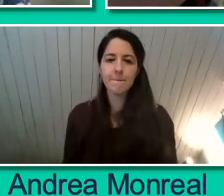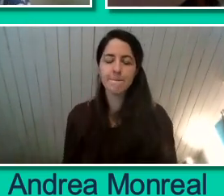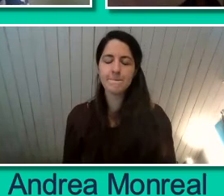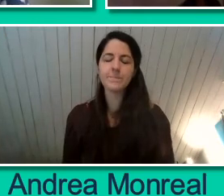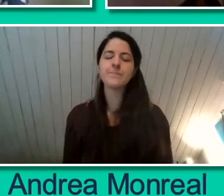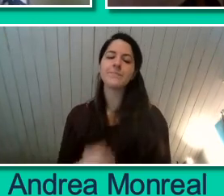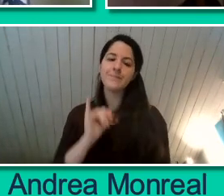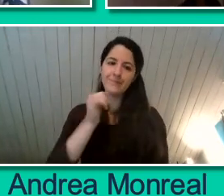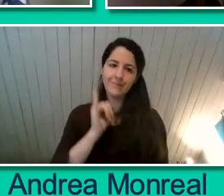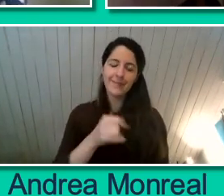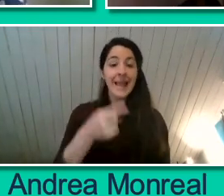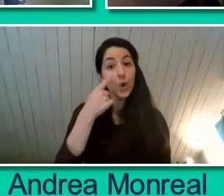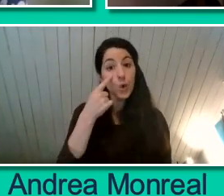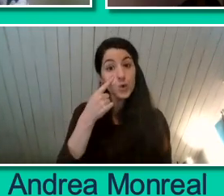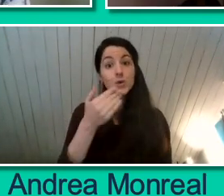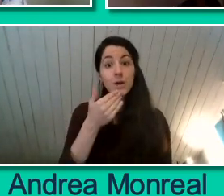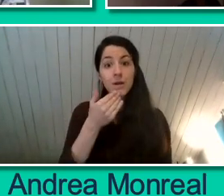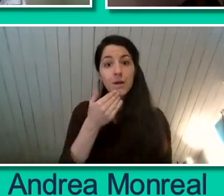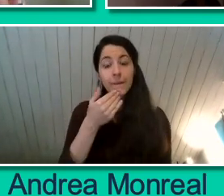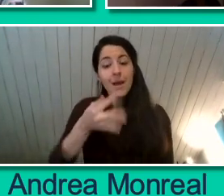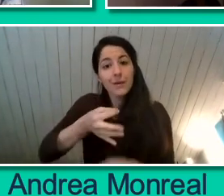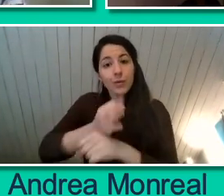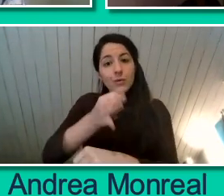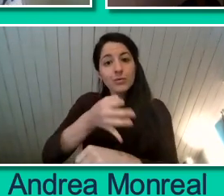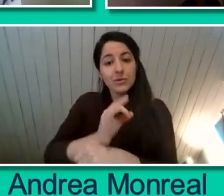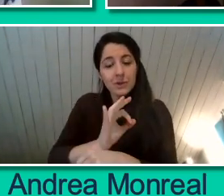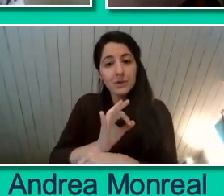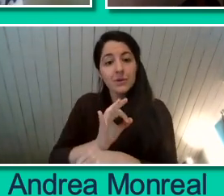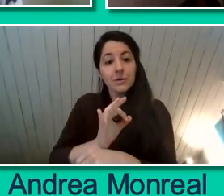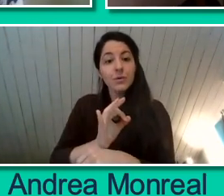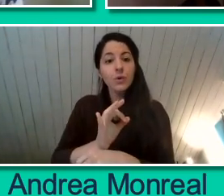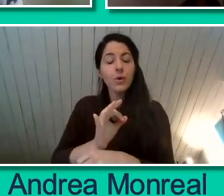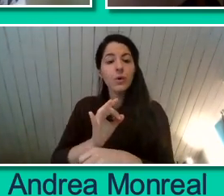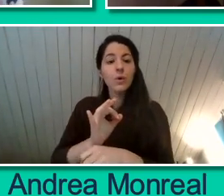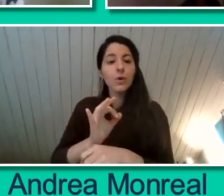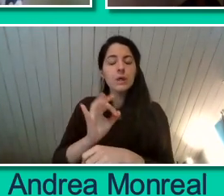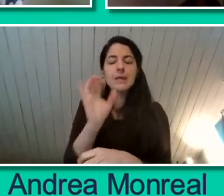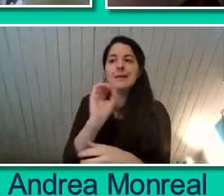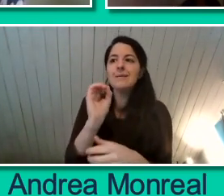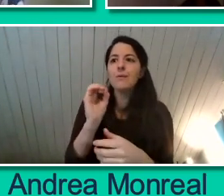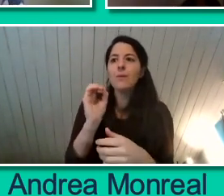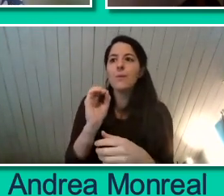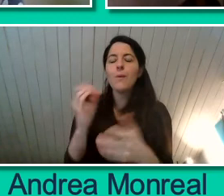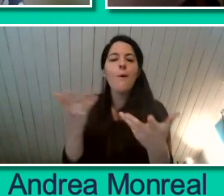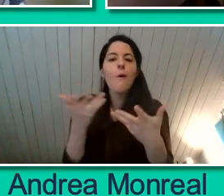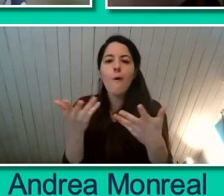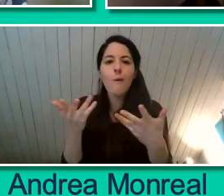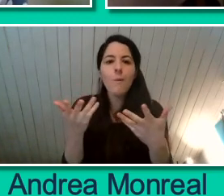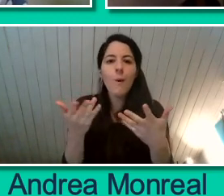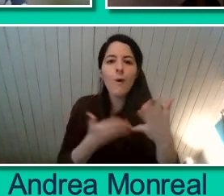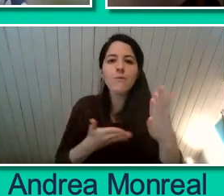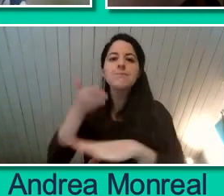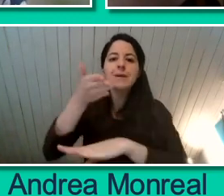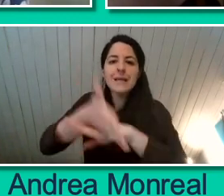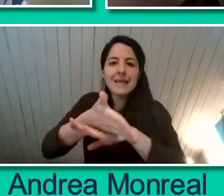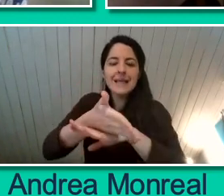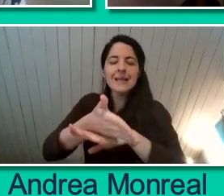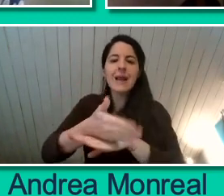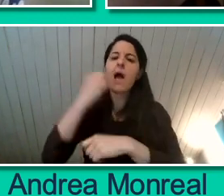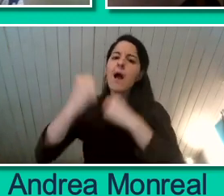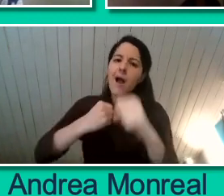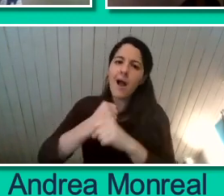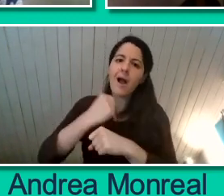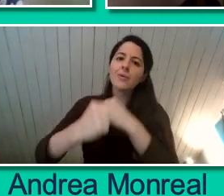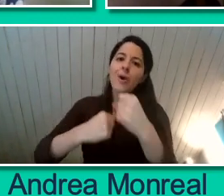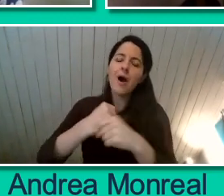las recomendaciones y cómo ir, obviamente, o llevar anualmente todo este proceso, que en realidad